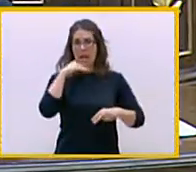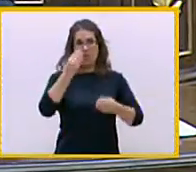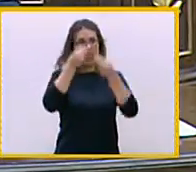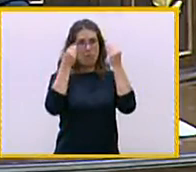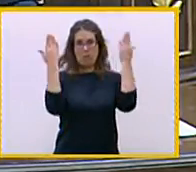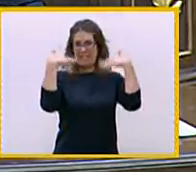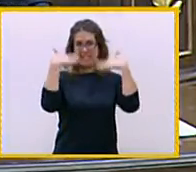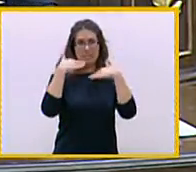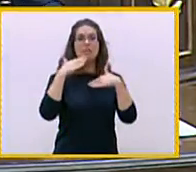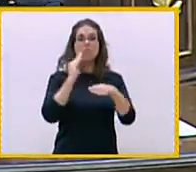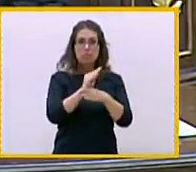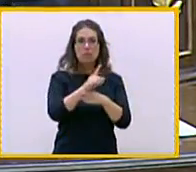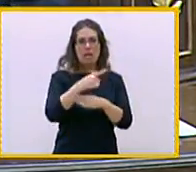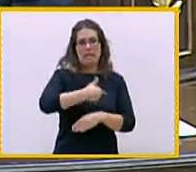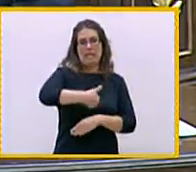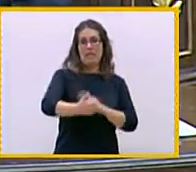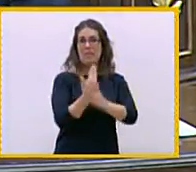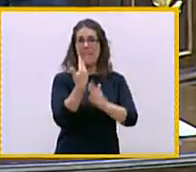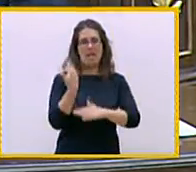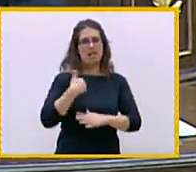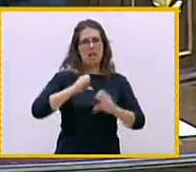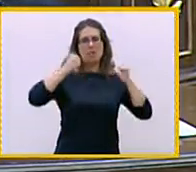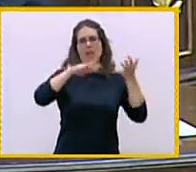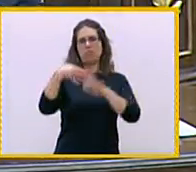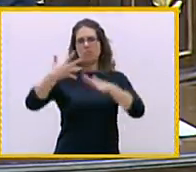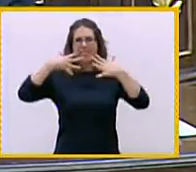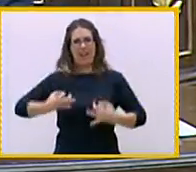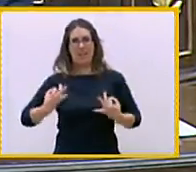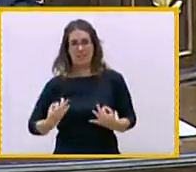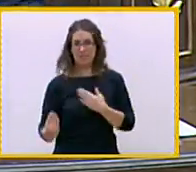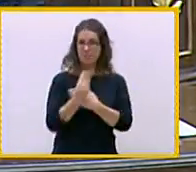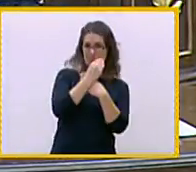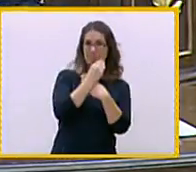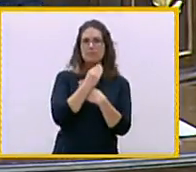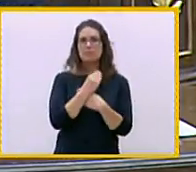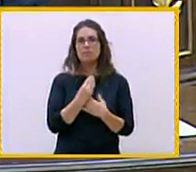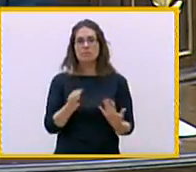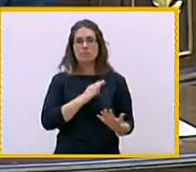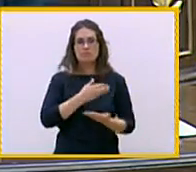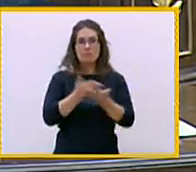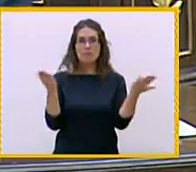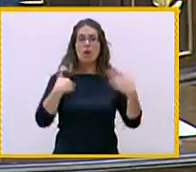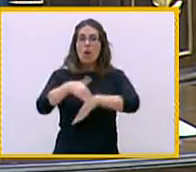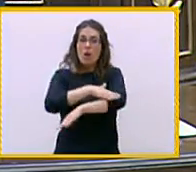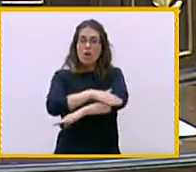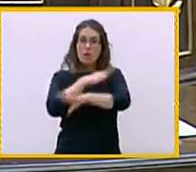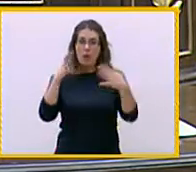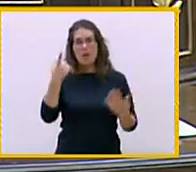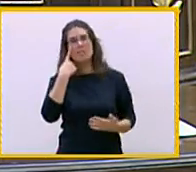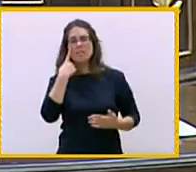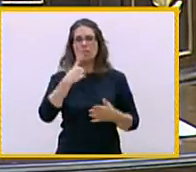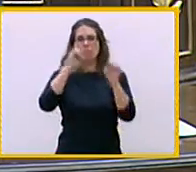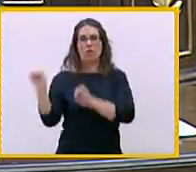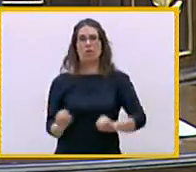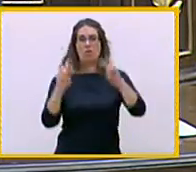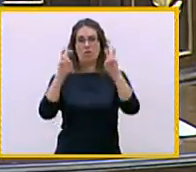práctica en muy pocos días. Señorías, el Gobierno sigue velando especialmente por la protección de los desempleados. Sin